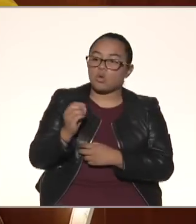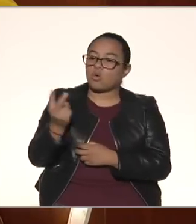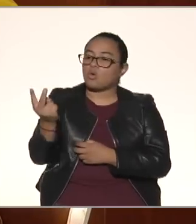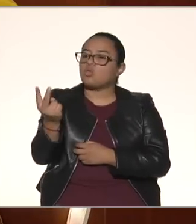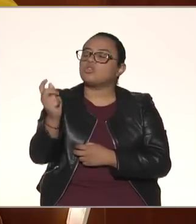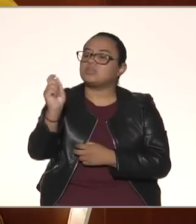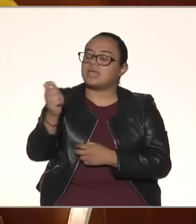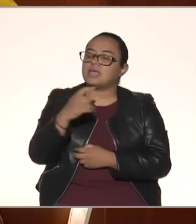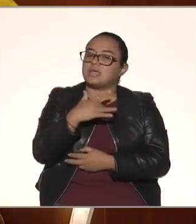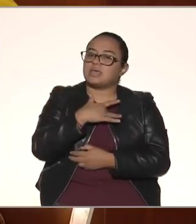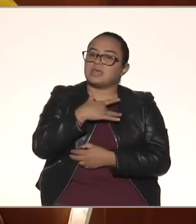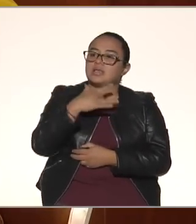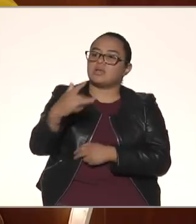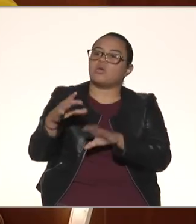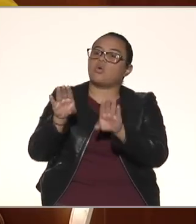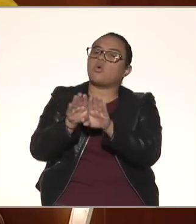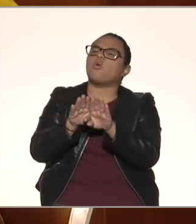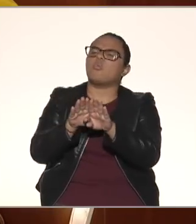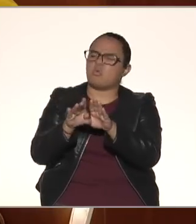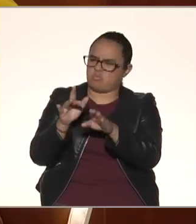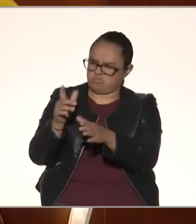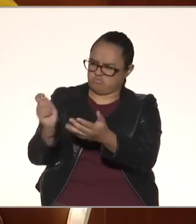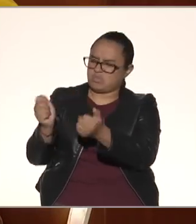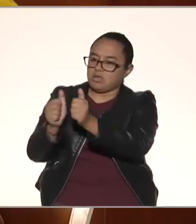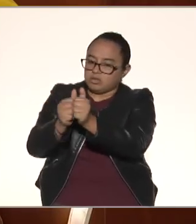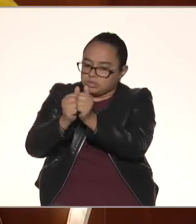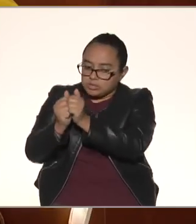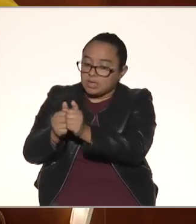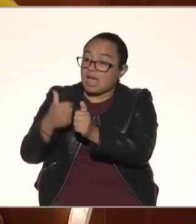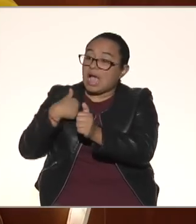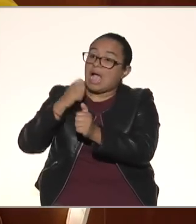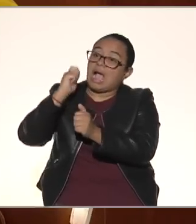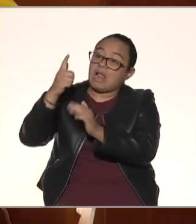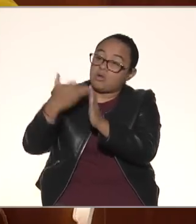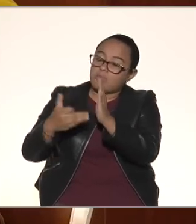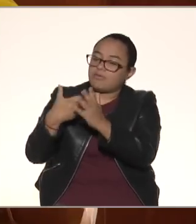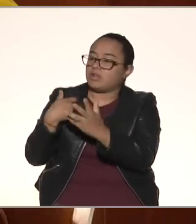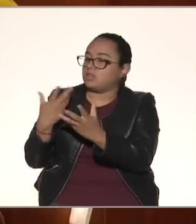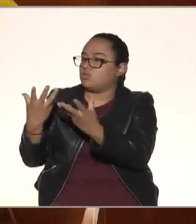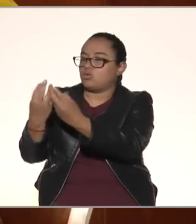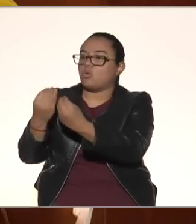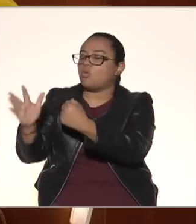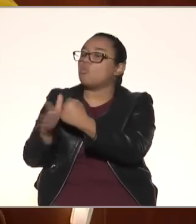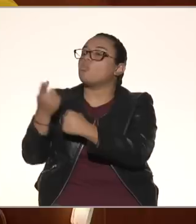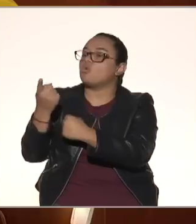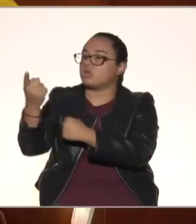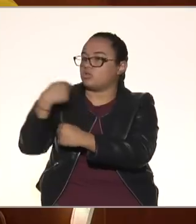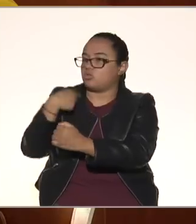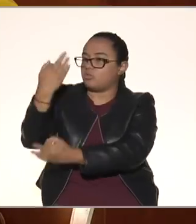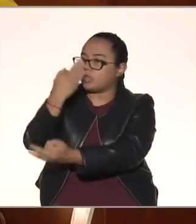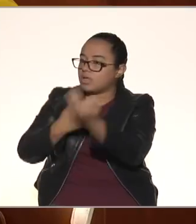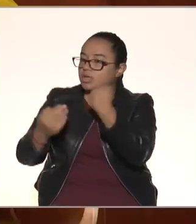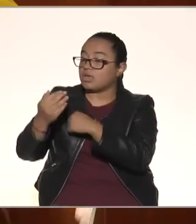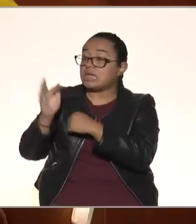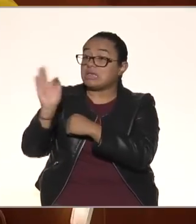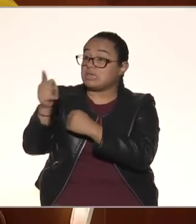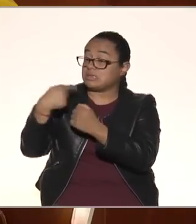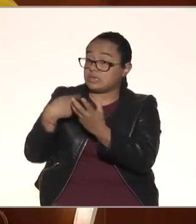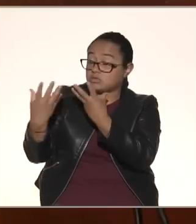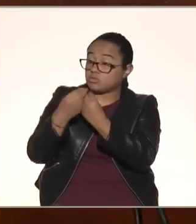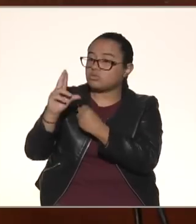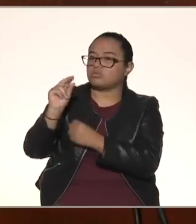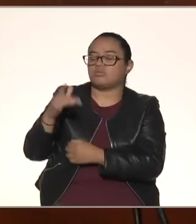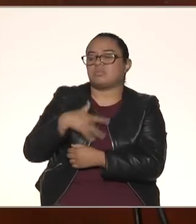enamoramiento, que vienen del apego, de la carencia, de la necesidad. Y estoy contigo porque, pues, sin ti no soy nada. Te